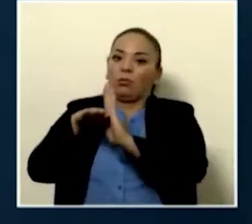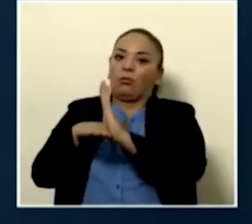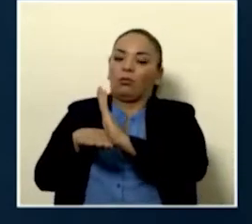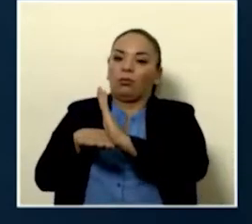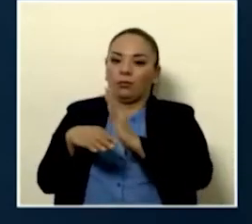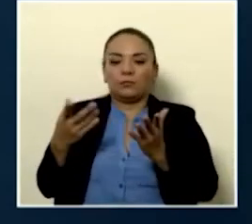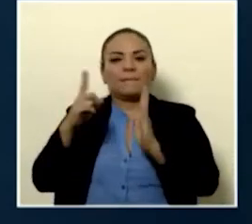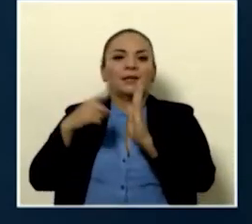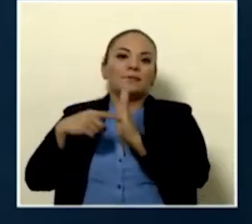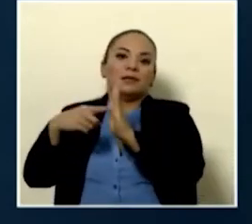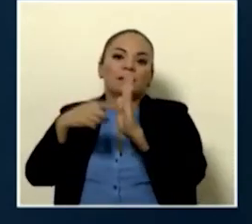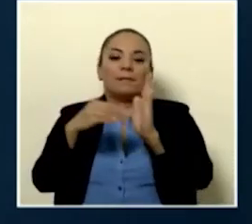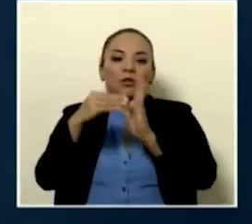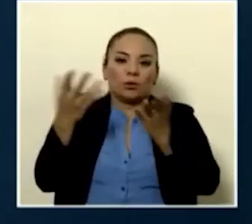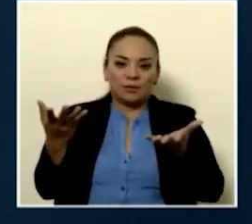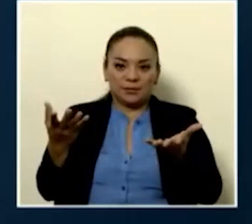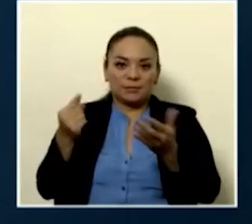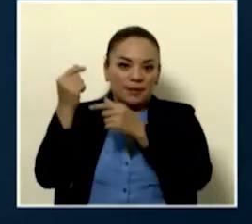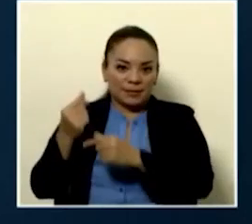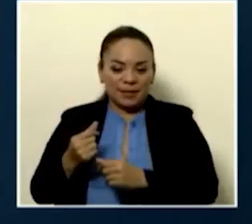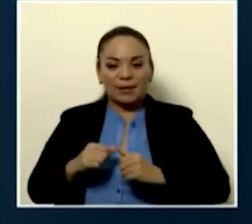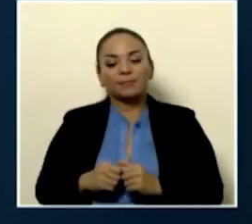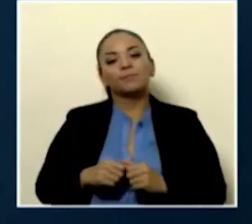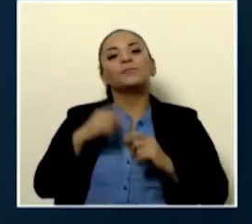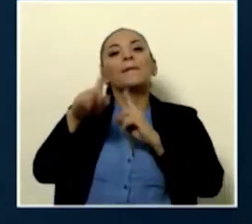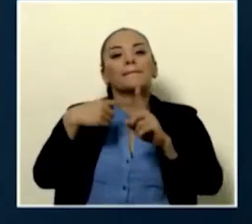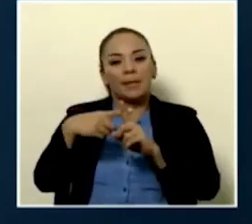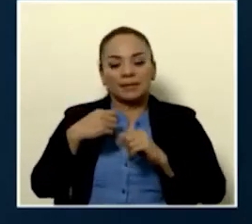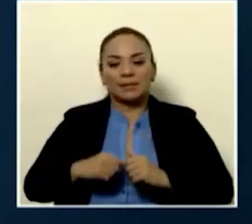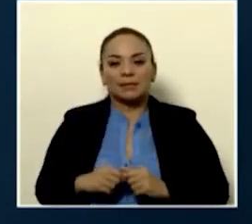de millones de pesos para Hacienda. Además,